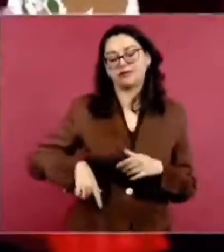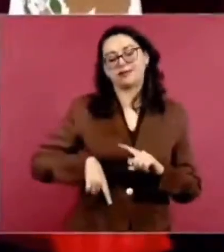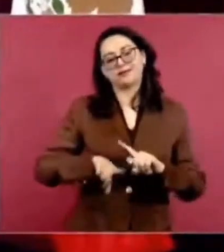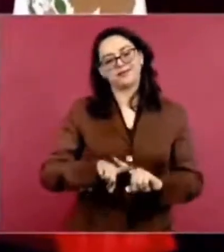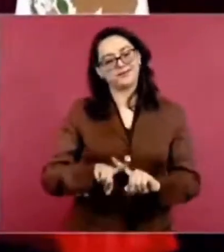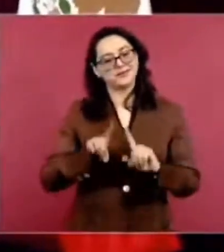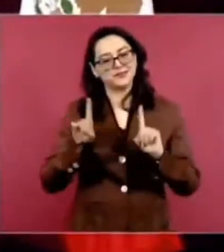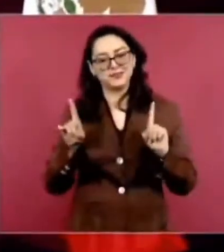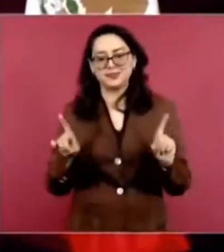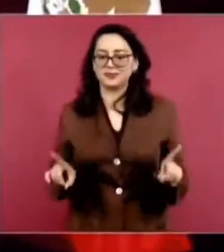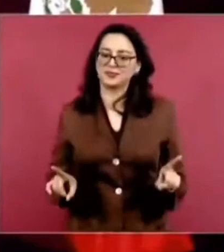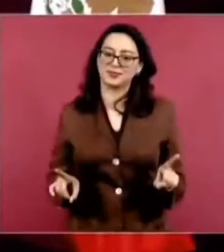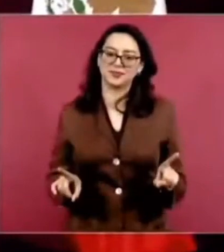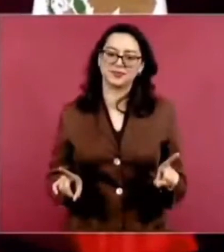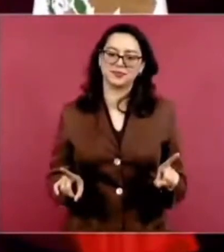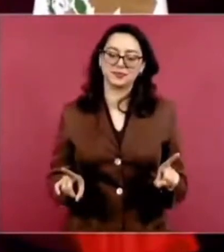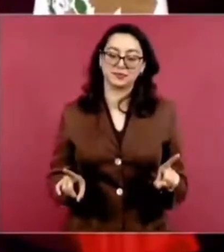que